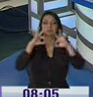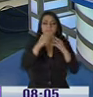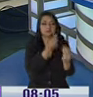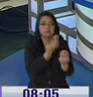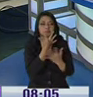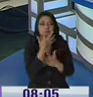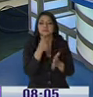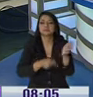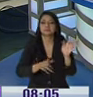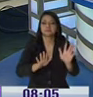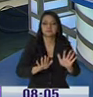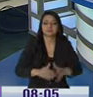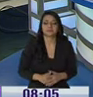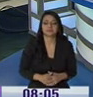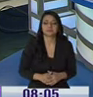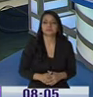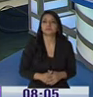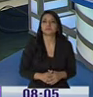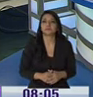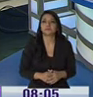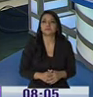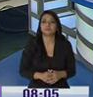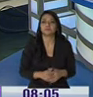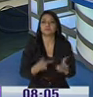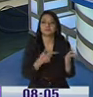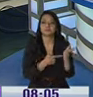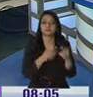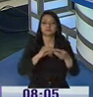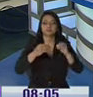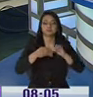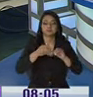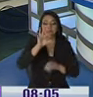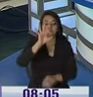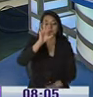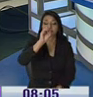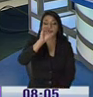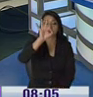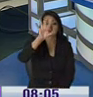ahí. En pantalla, ahí está nuestro WhatsApp,